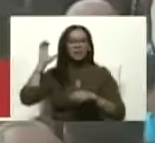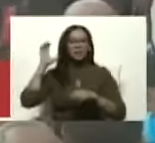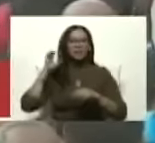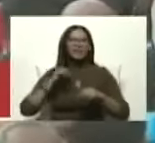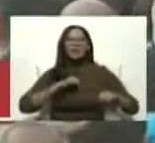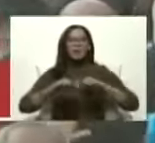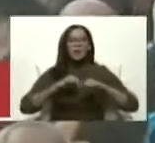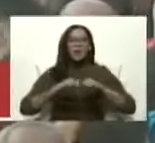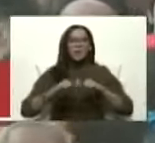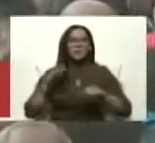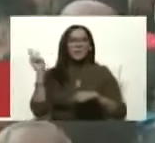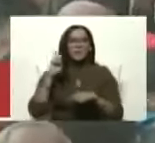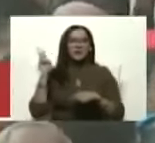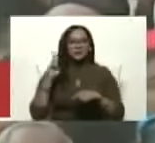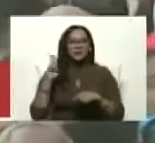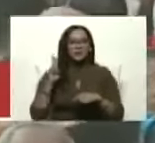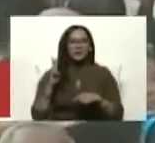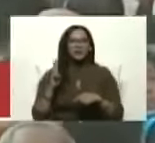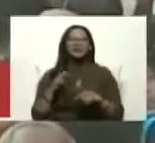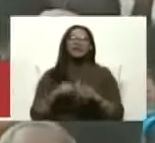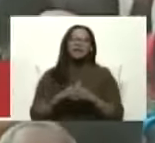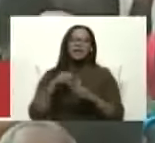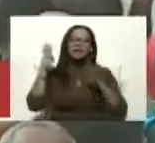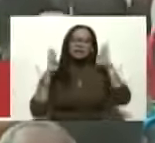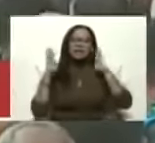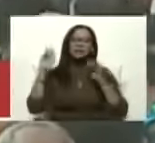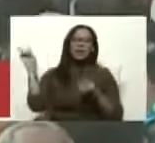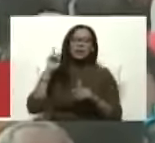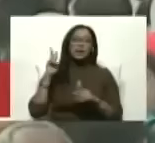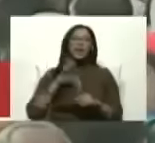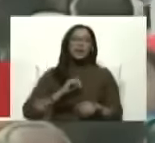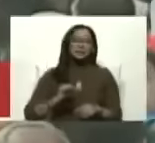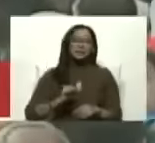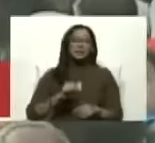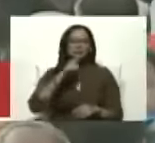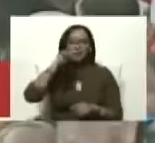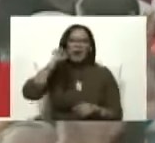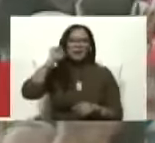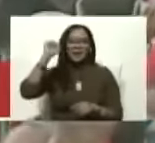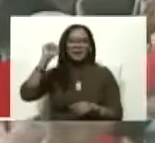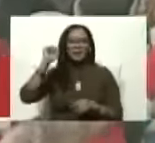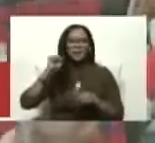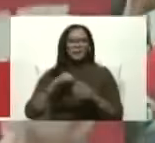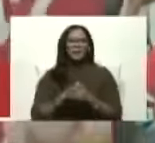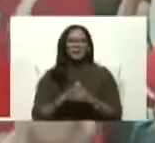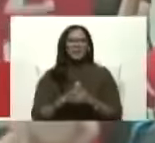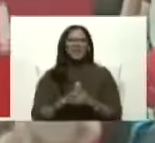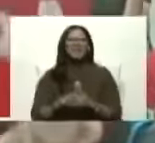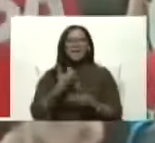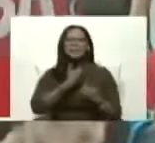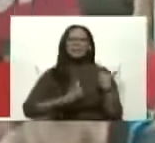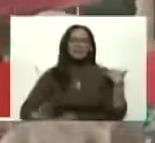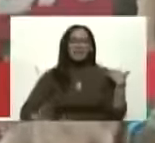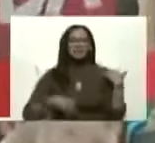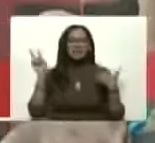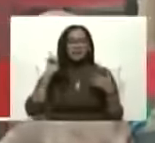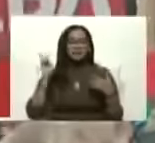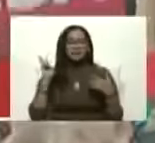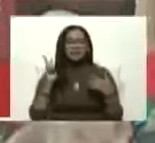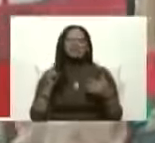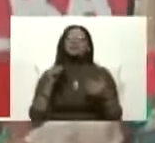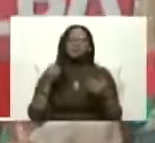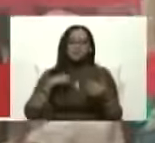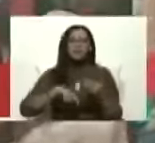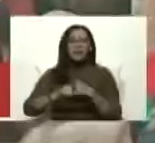nos movamos por Venezuela, y que el candidato de Venezuela es Nicolás Maduro Moro, y que el presidente de Venezuela